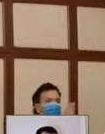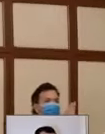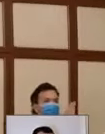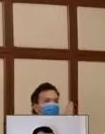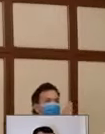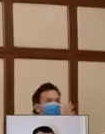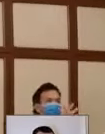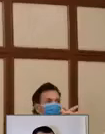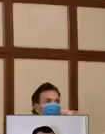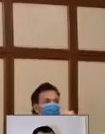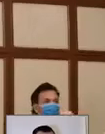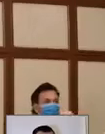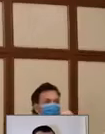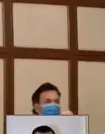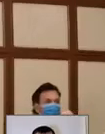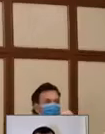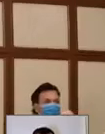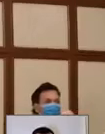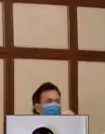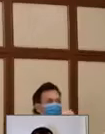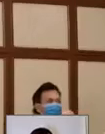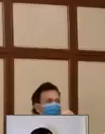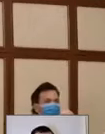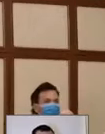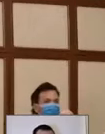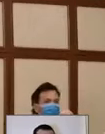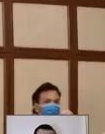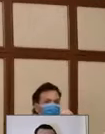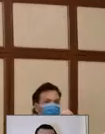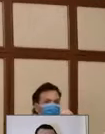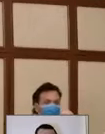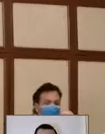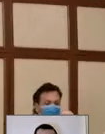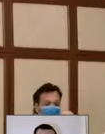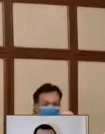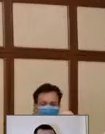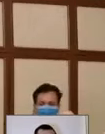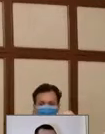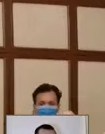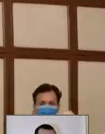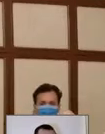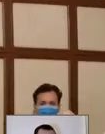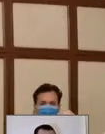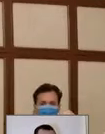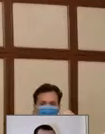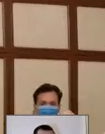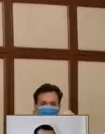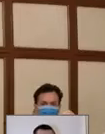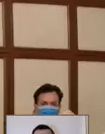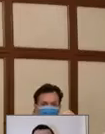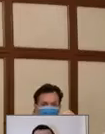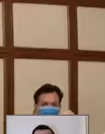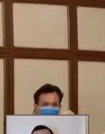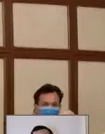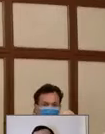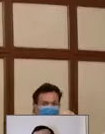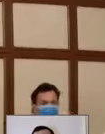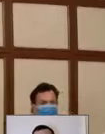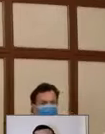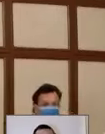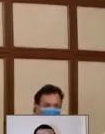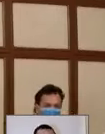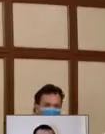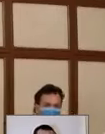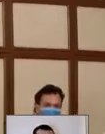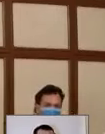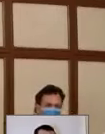intensamente para poder cuidar la salud y la vida de todos 'llevamos decía más de 10 meses de